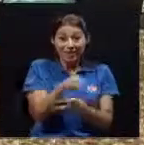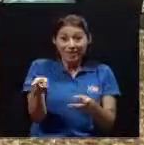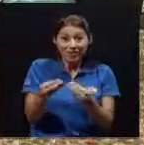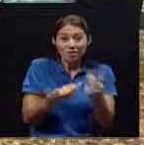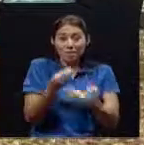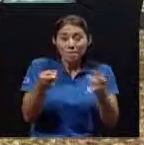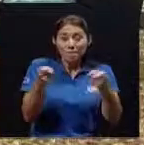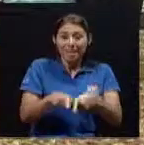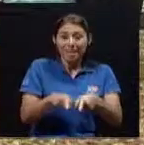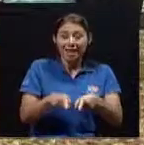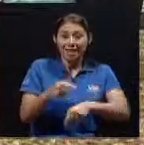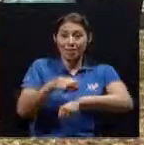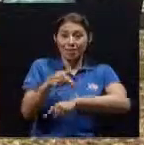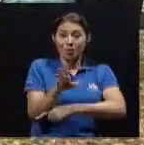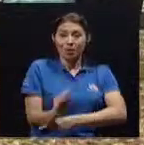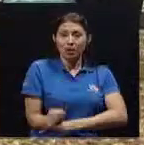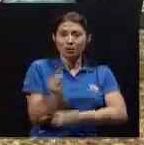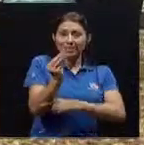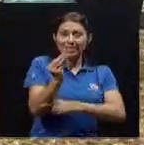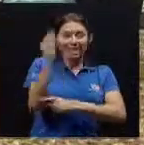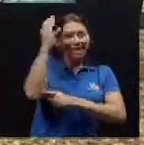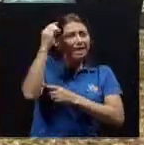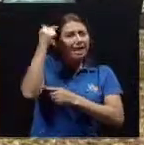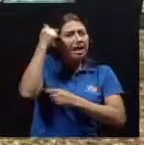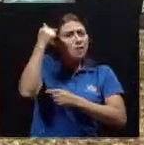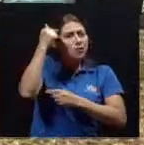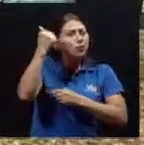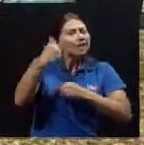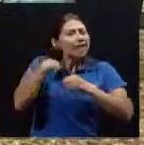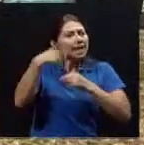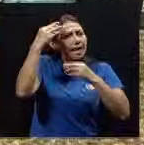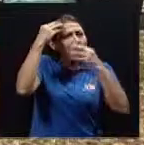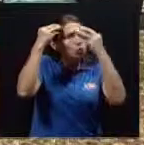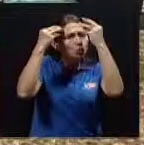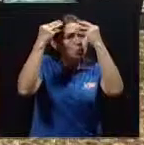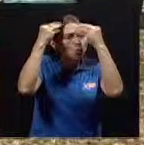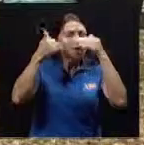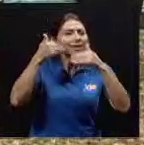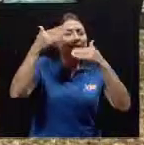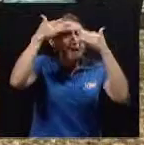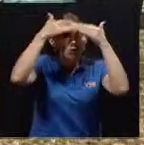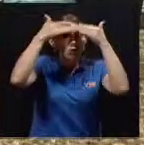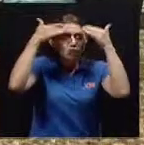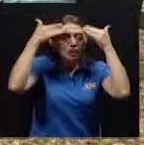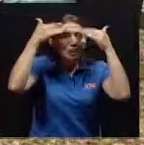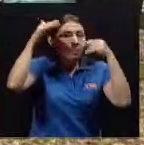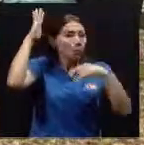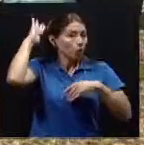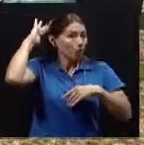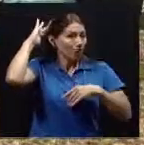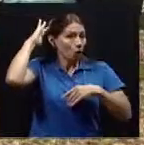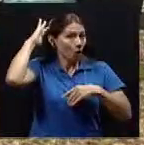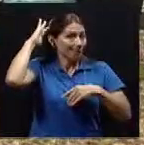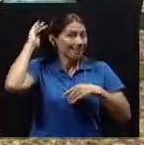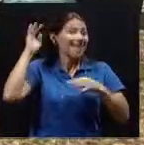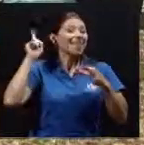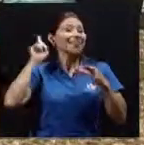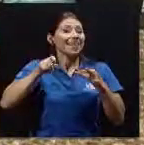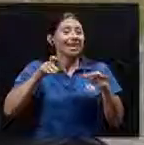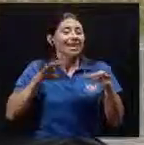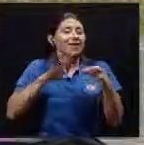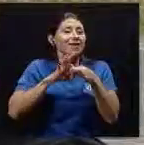que en la adolescencia las estructuras posteriores del cerebro que tienen que ver con la acción, con hacer